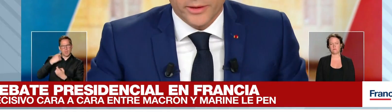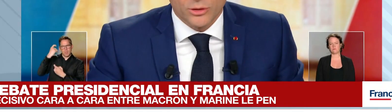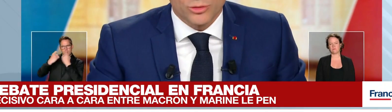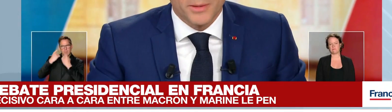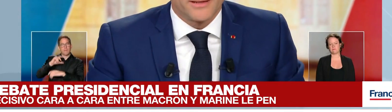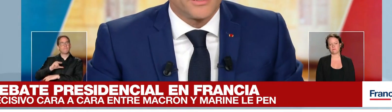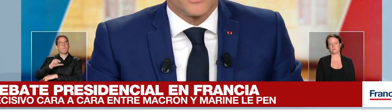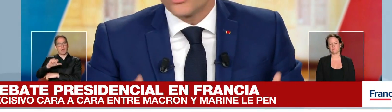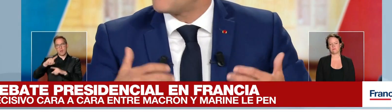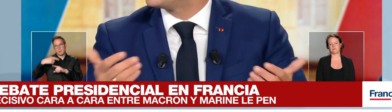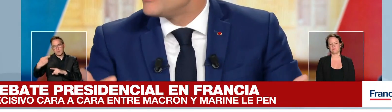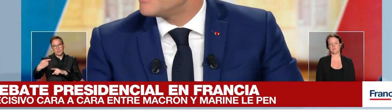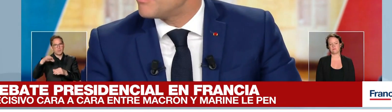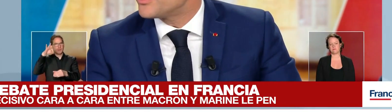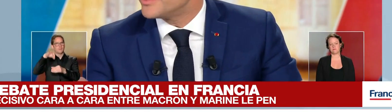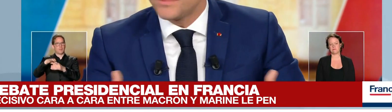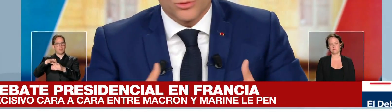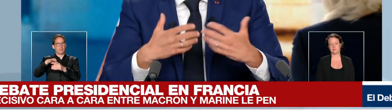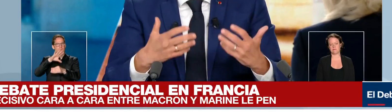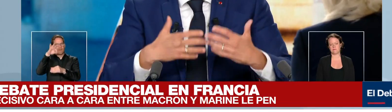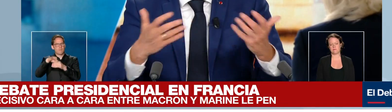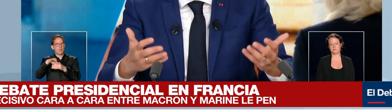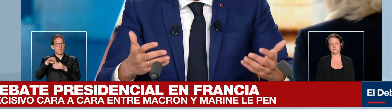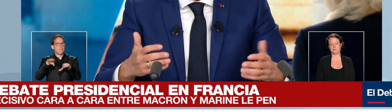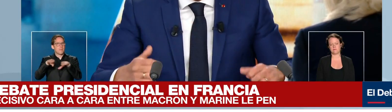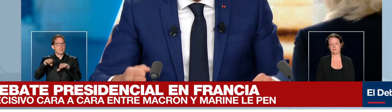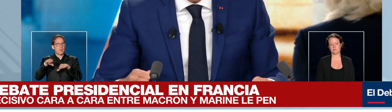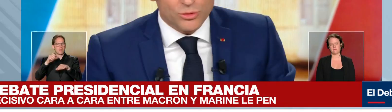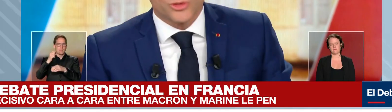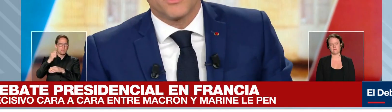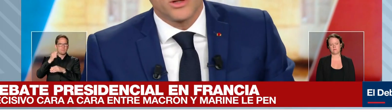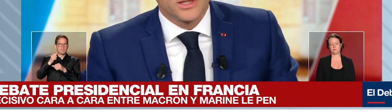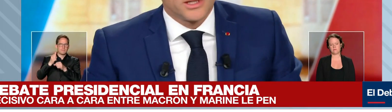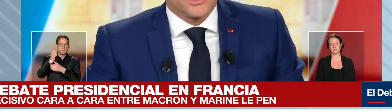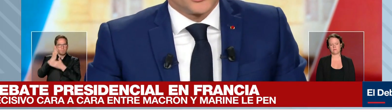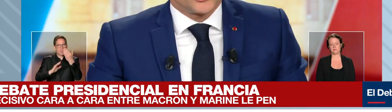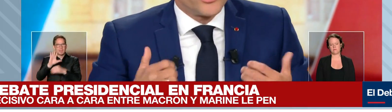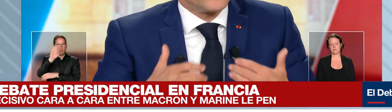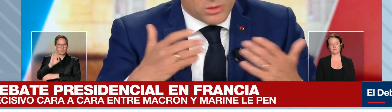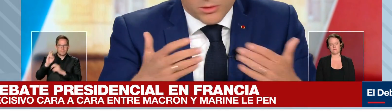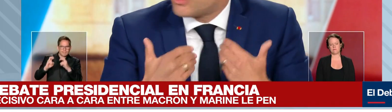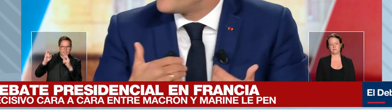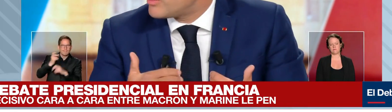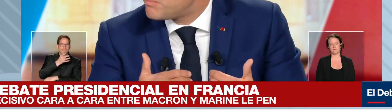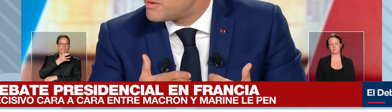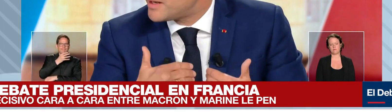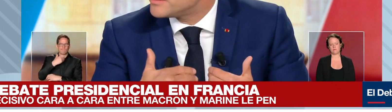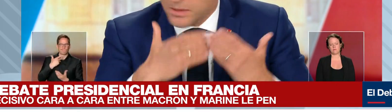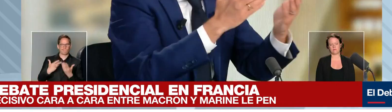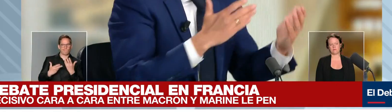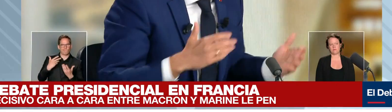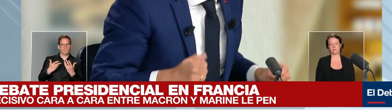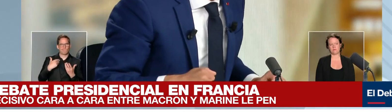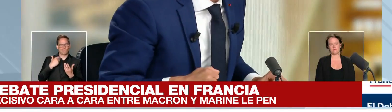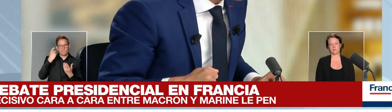Asamblea, que será electa en las próximas semanas, no será electa de manera proporcional, porque no pude hacer este cambio.